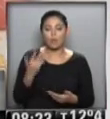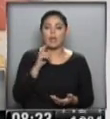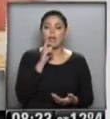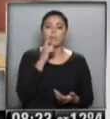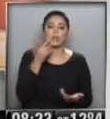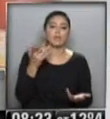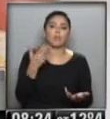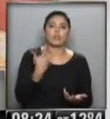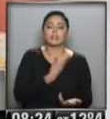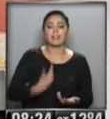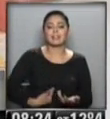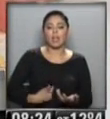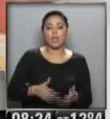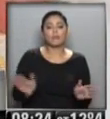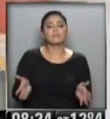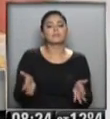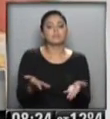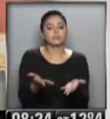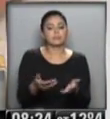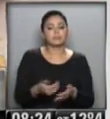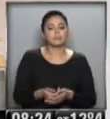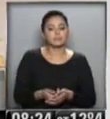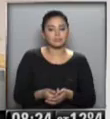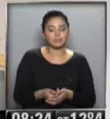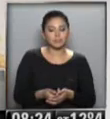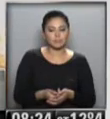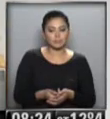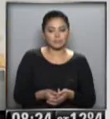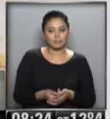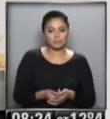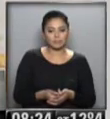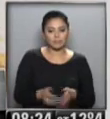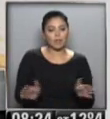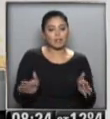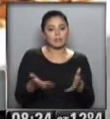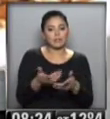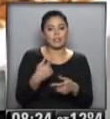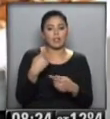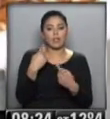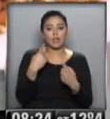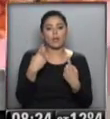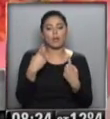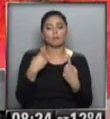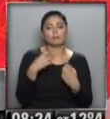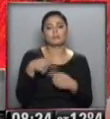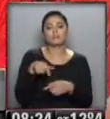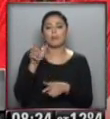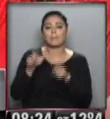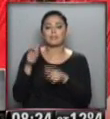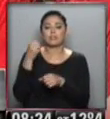incorporarse que el estado promueva la compra de de los bienes que comercializan las personas con